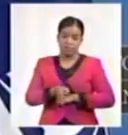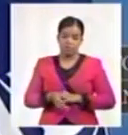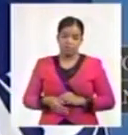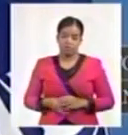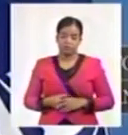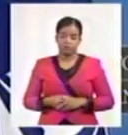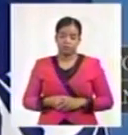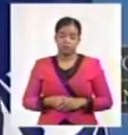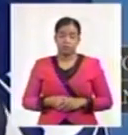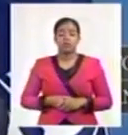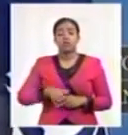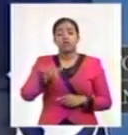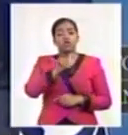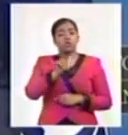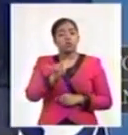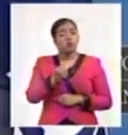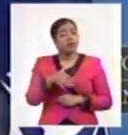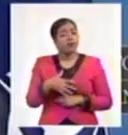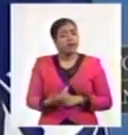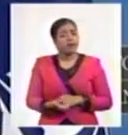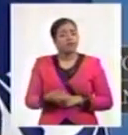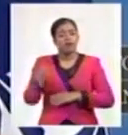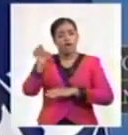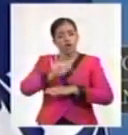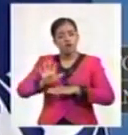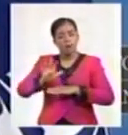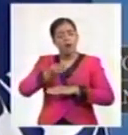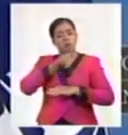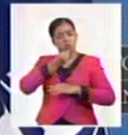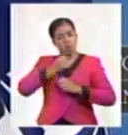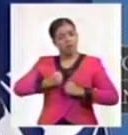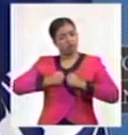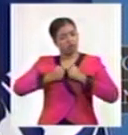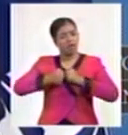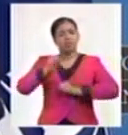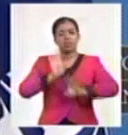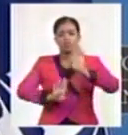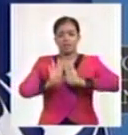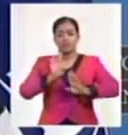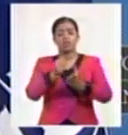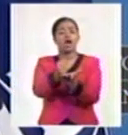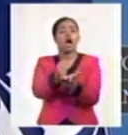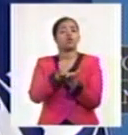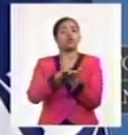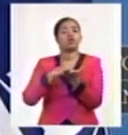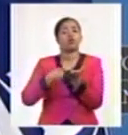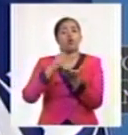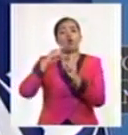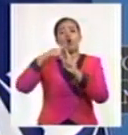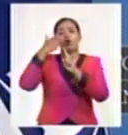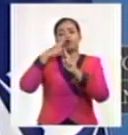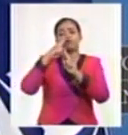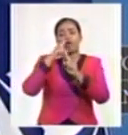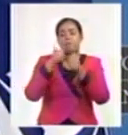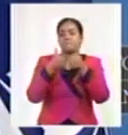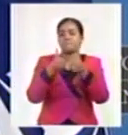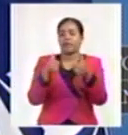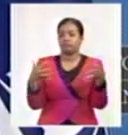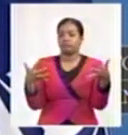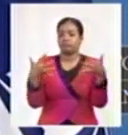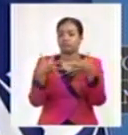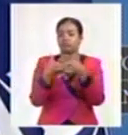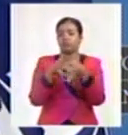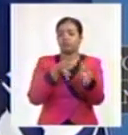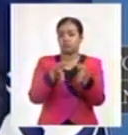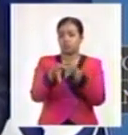También reconoce el valor de una defensa europea más capaz, que contribuya positivamente a nuestra seguridad y sea complementaria e interoperable con la